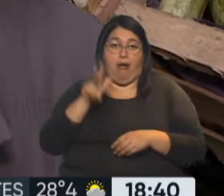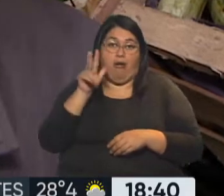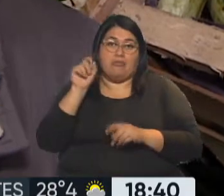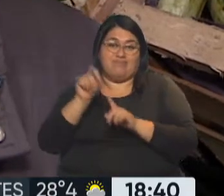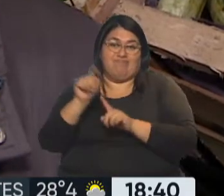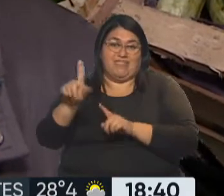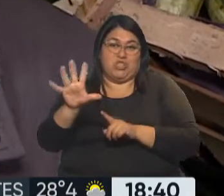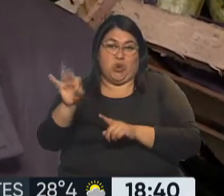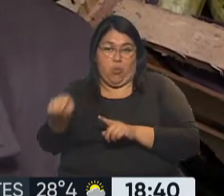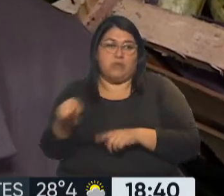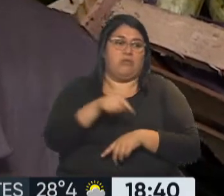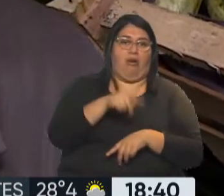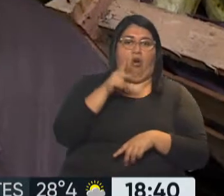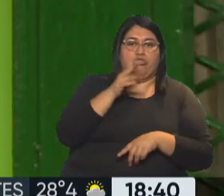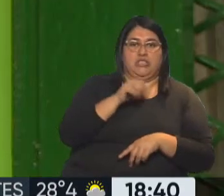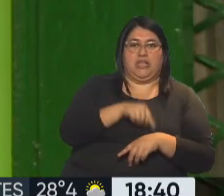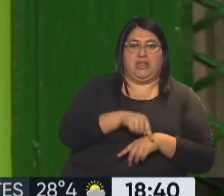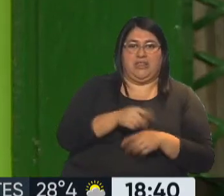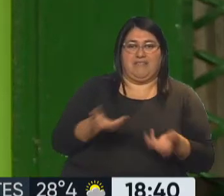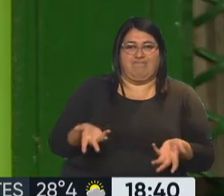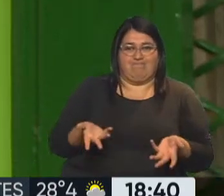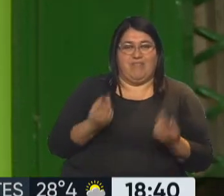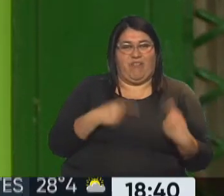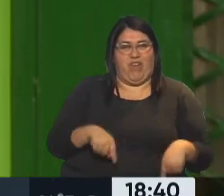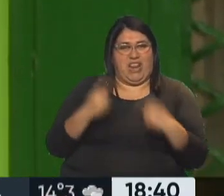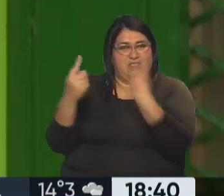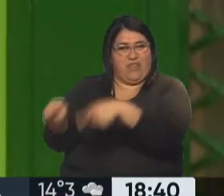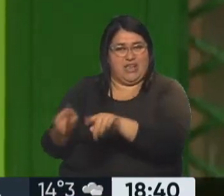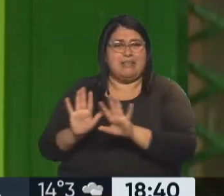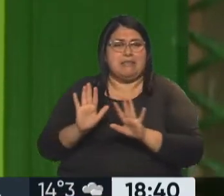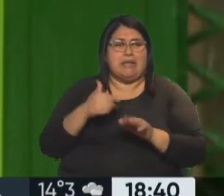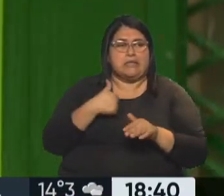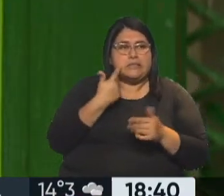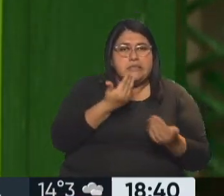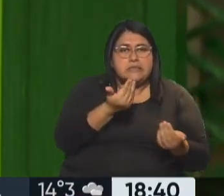Bastante. O sea que según, como con todo, hay que ir caminando e ir viendo.